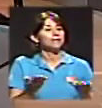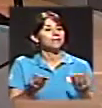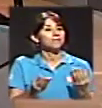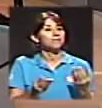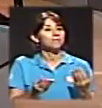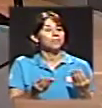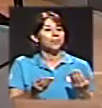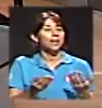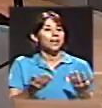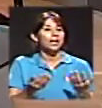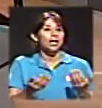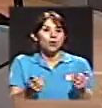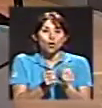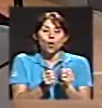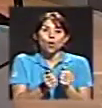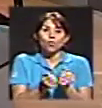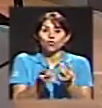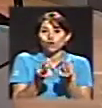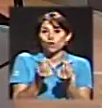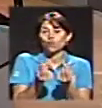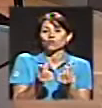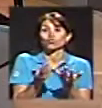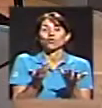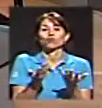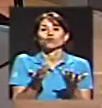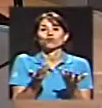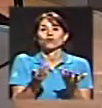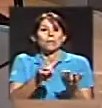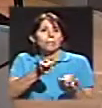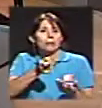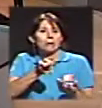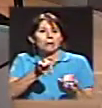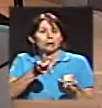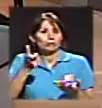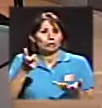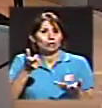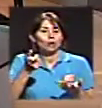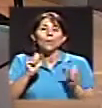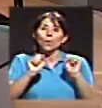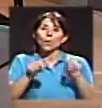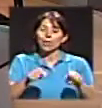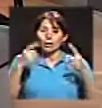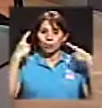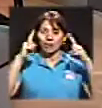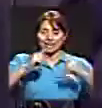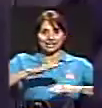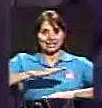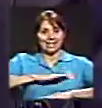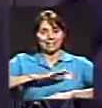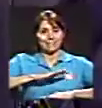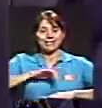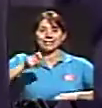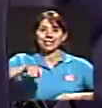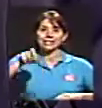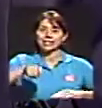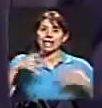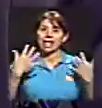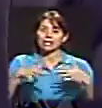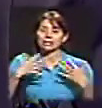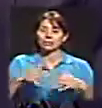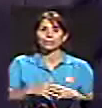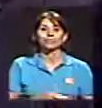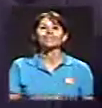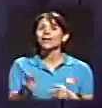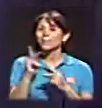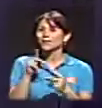satisfacer con recursos escasísimos necesidades ilimitadísimas? Perfecto, muchas